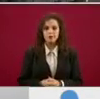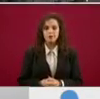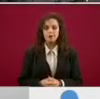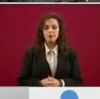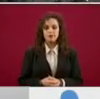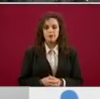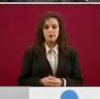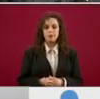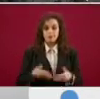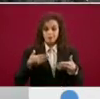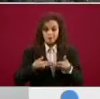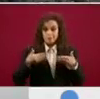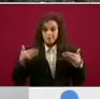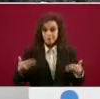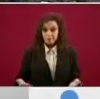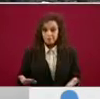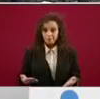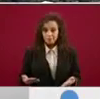Afortunadamente estamos logrando